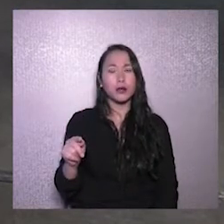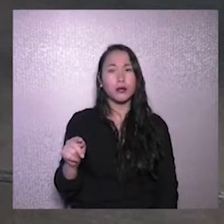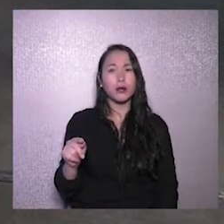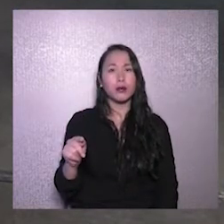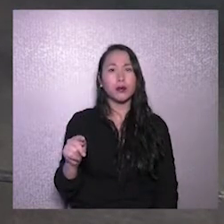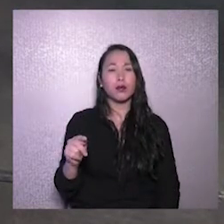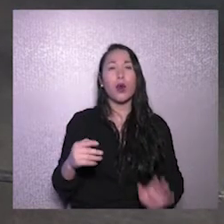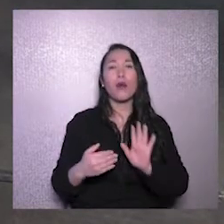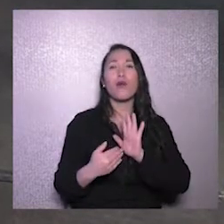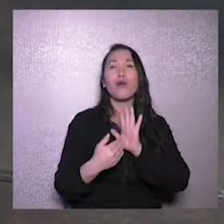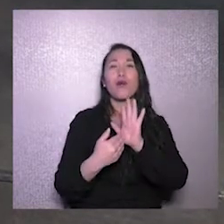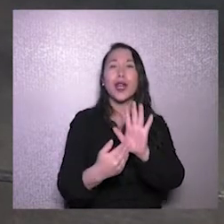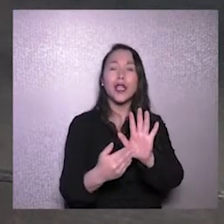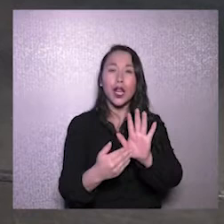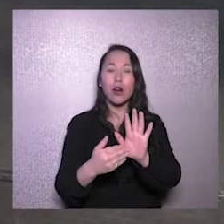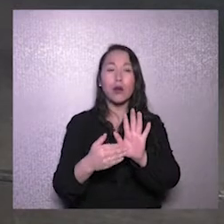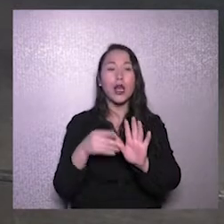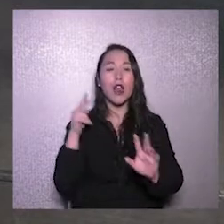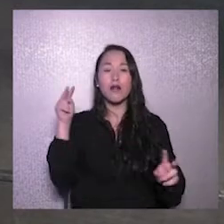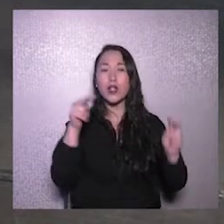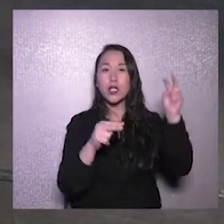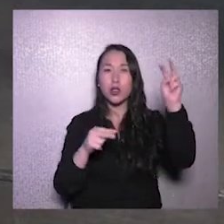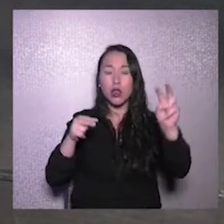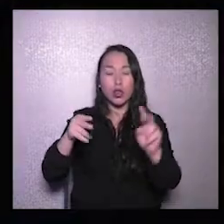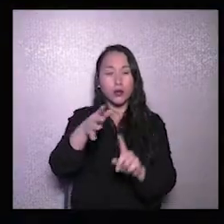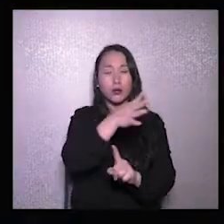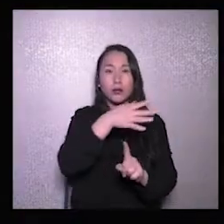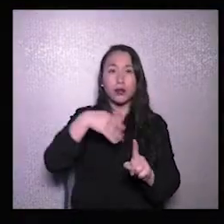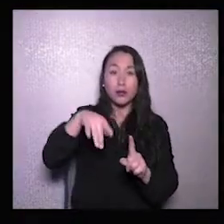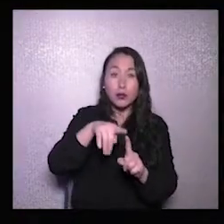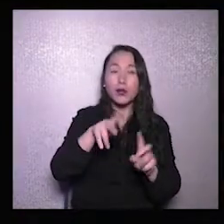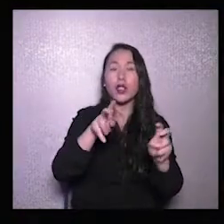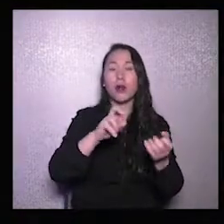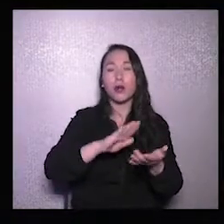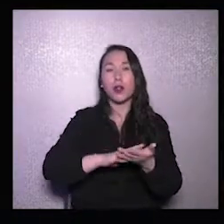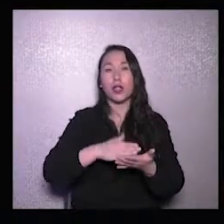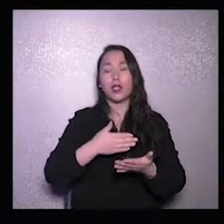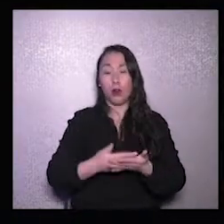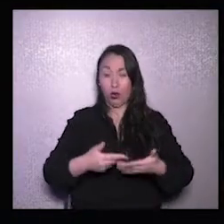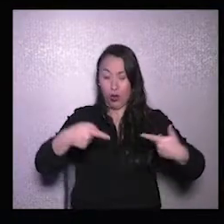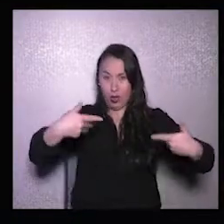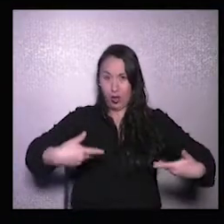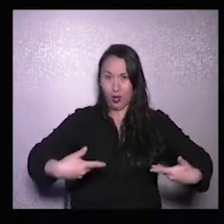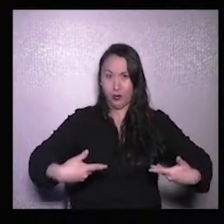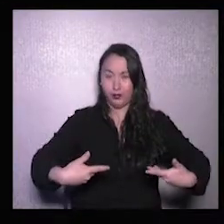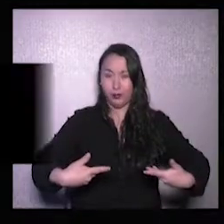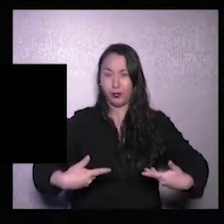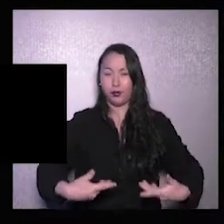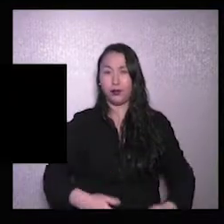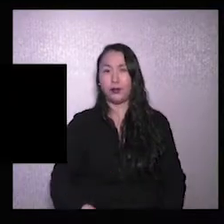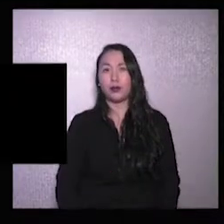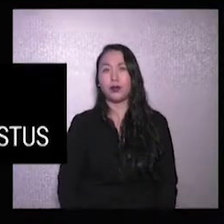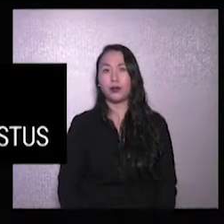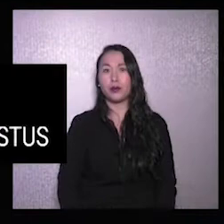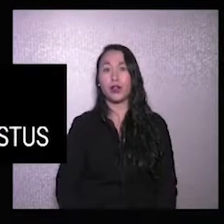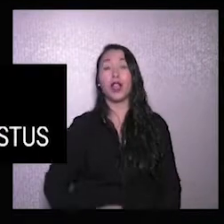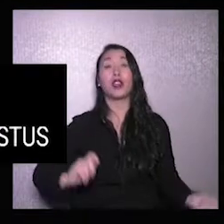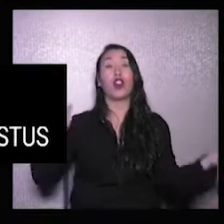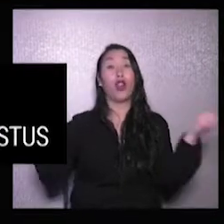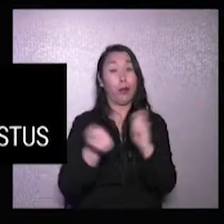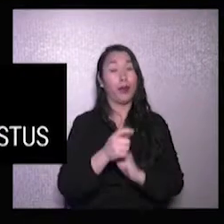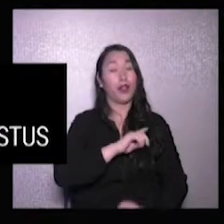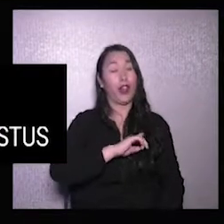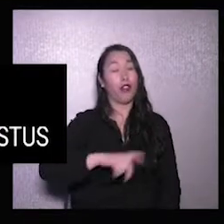refleja la cantidad de dimensiones del aspecto de la salud que está en juego hoy día ante los cambios de